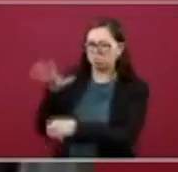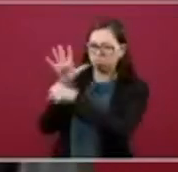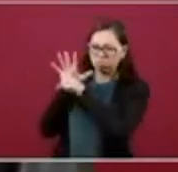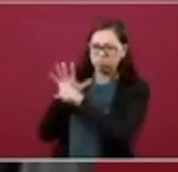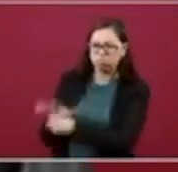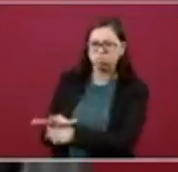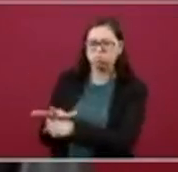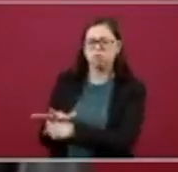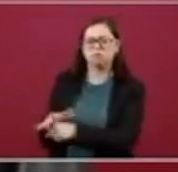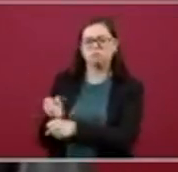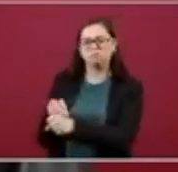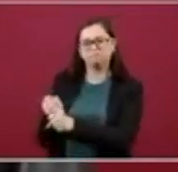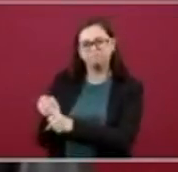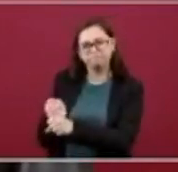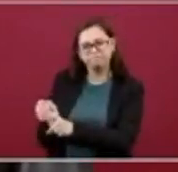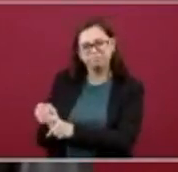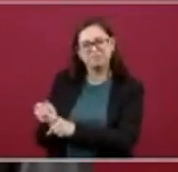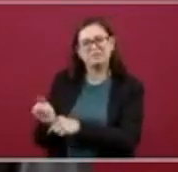y